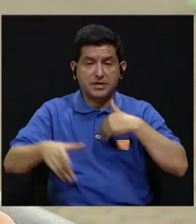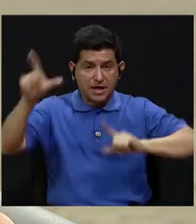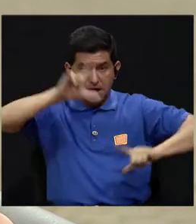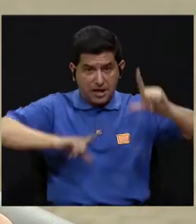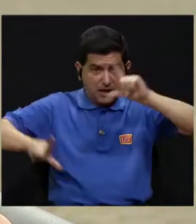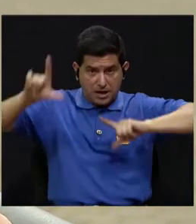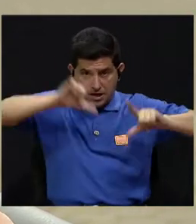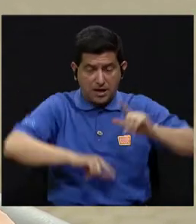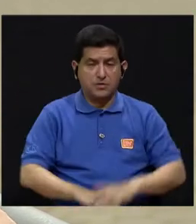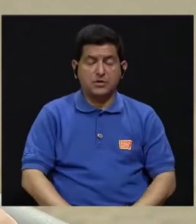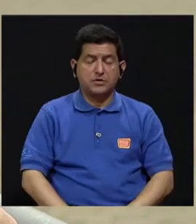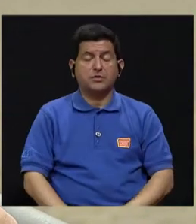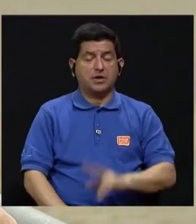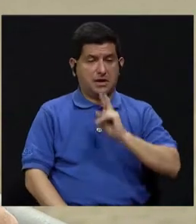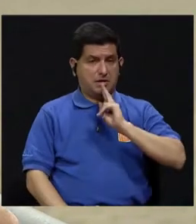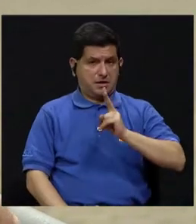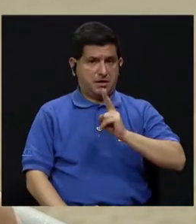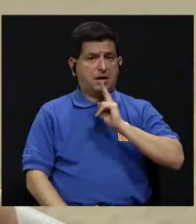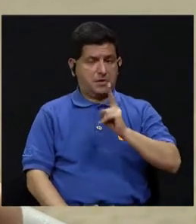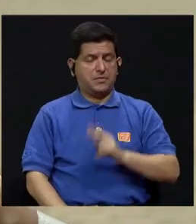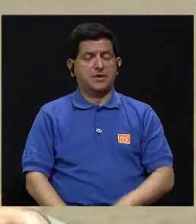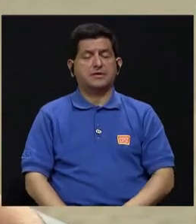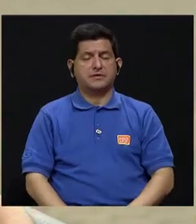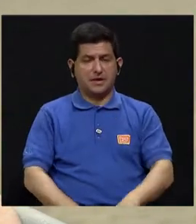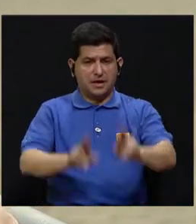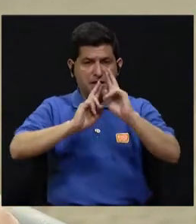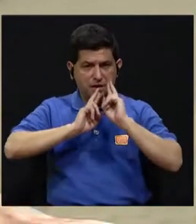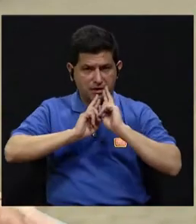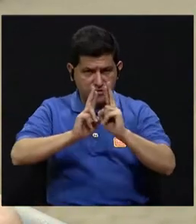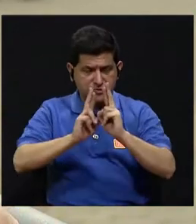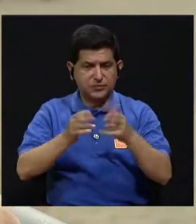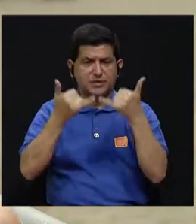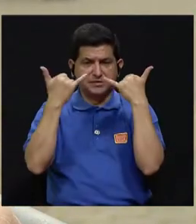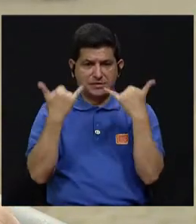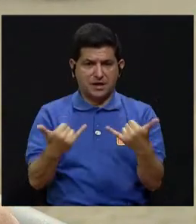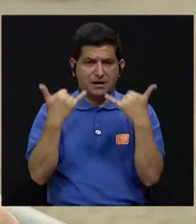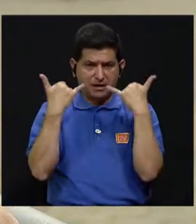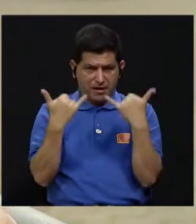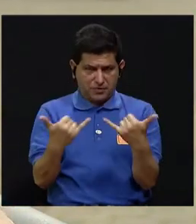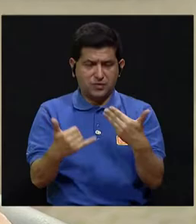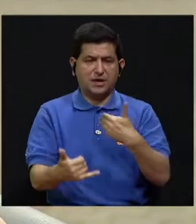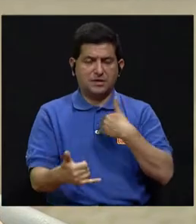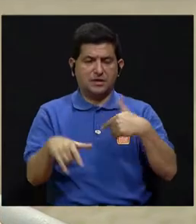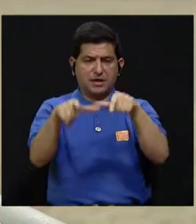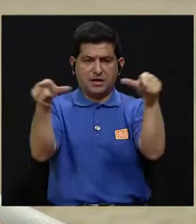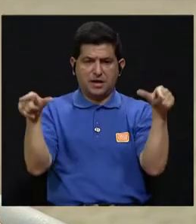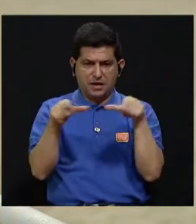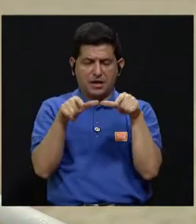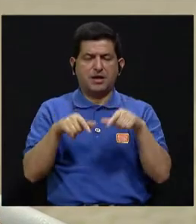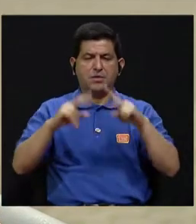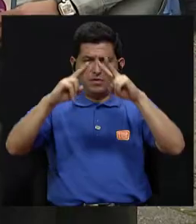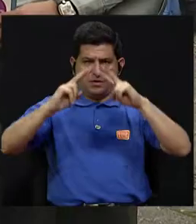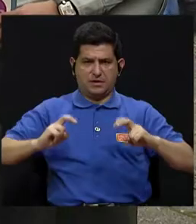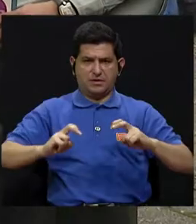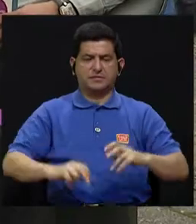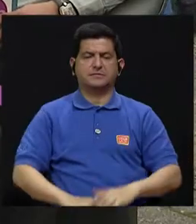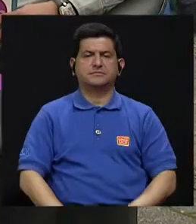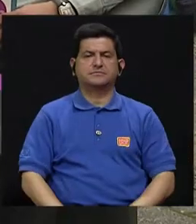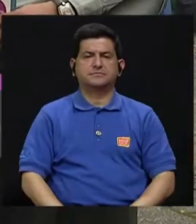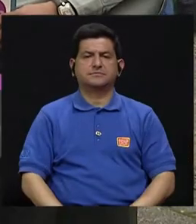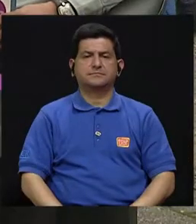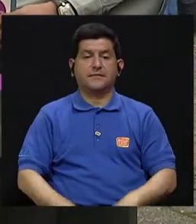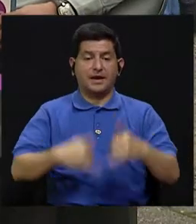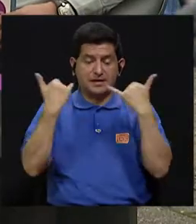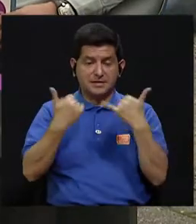en el laboratorio sea verdaderamente el resultado que actualmente se tiene en la zona de estudio. Una vez que